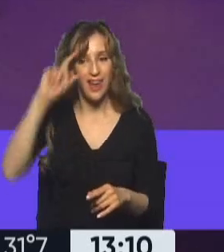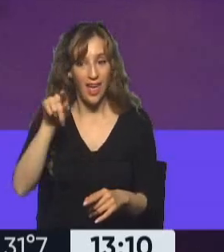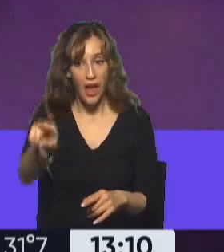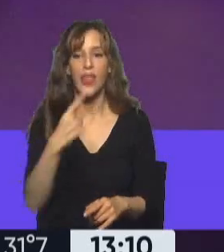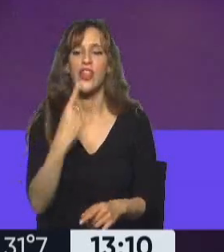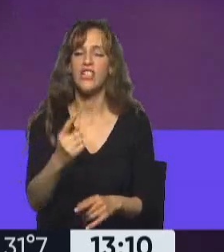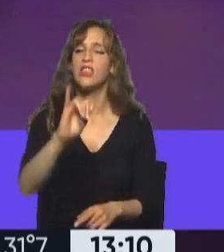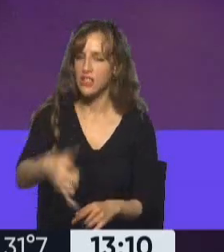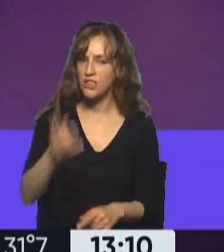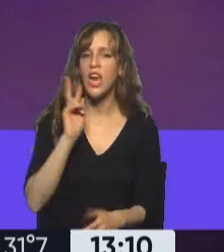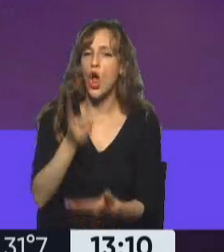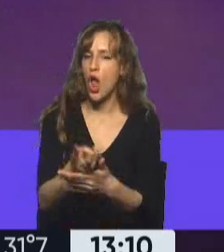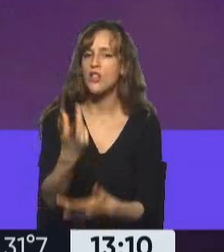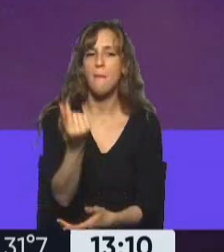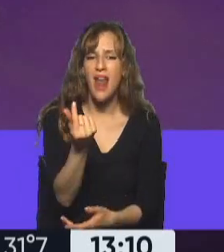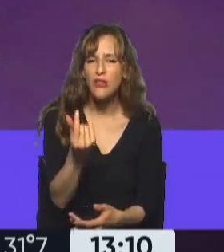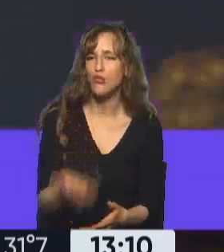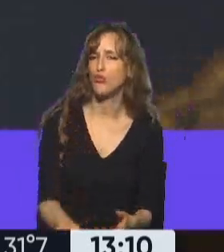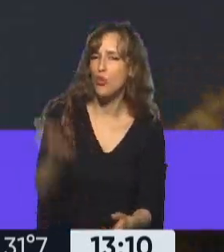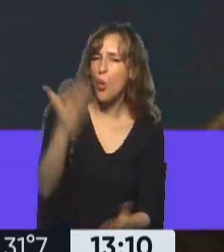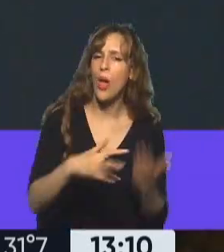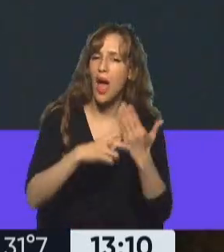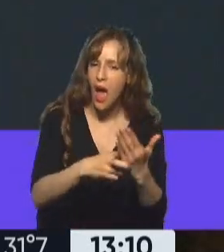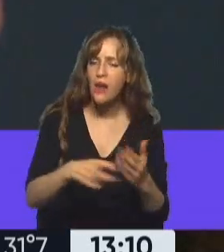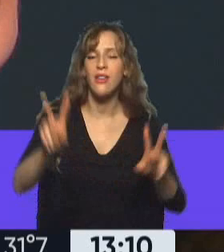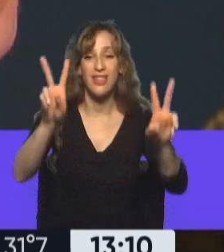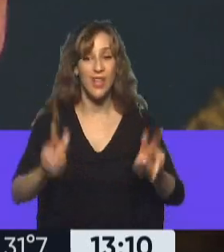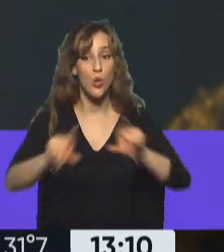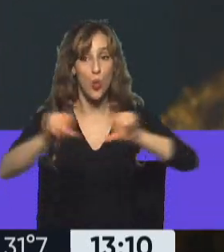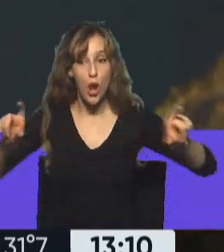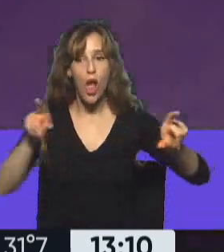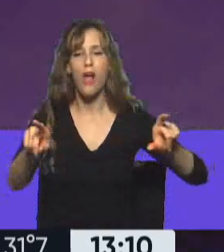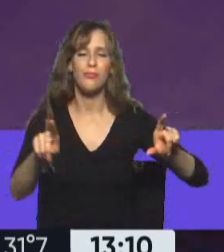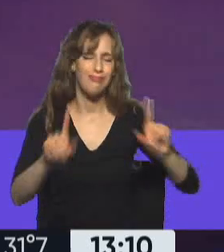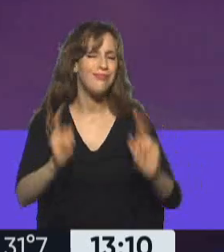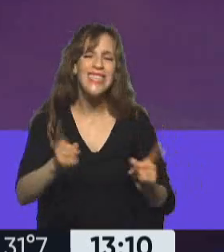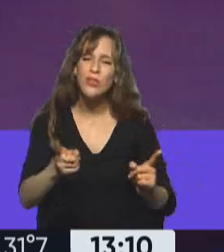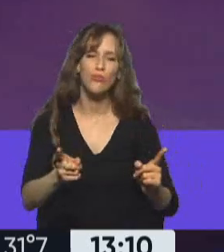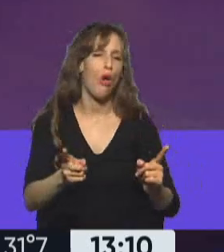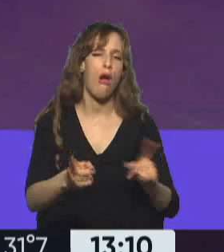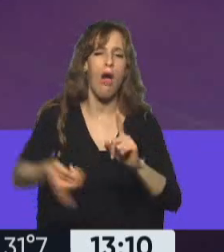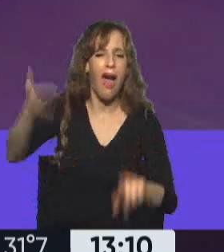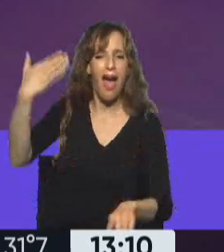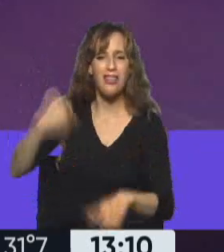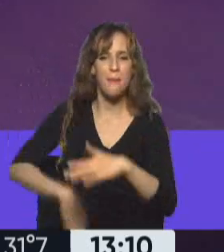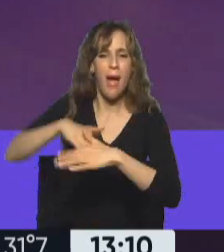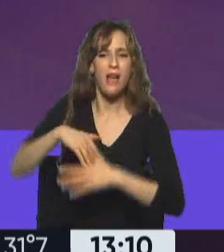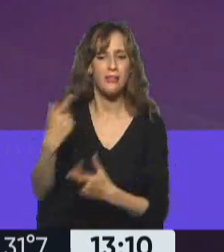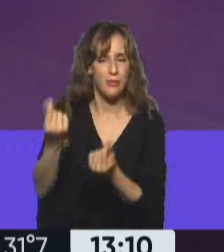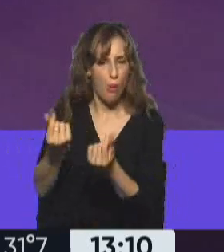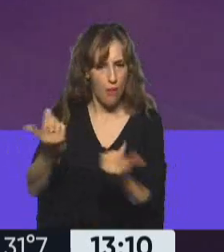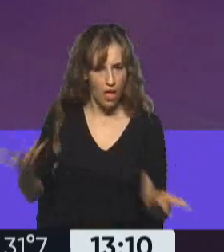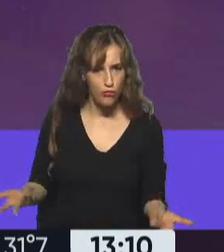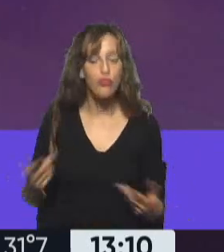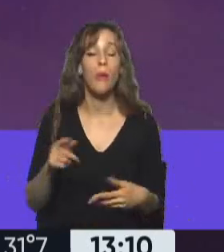aumento muy importante del precio de la carne. Veamos este titular. El precio real del novillo de consumo volvió a los máximos históricos. Adentro de la nota señala